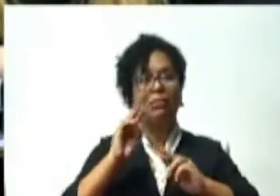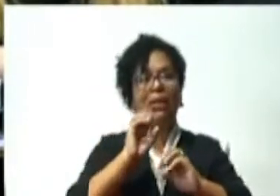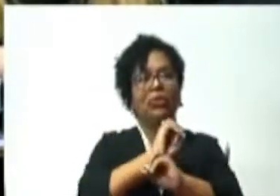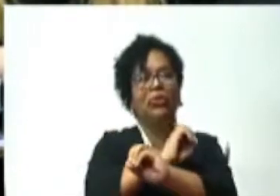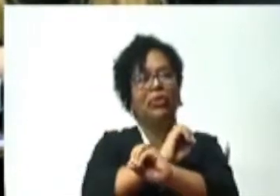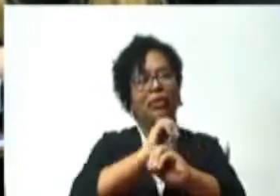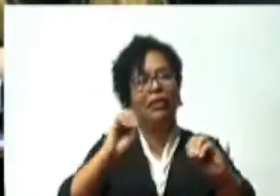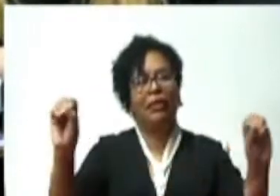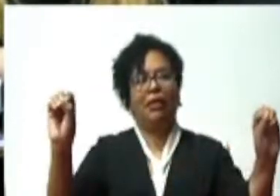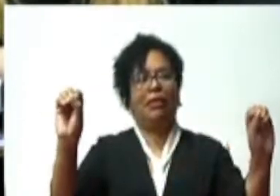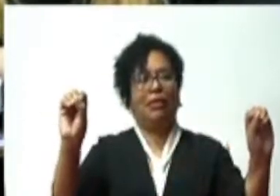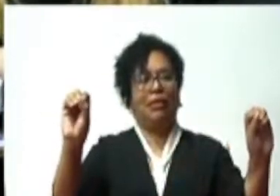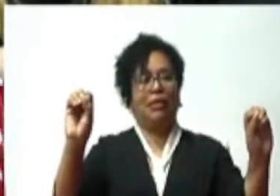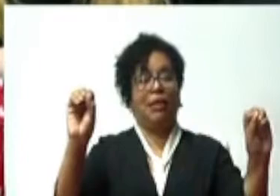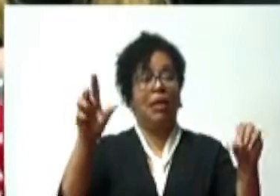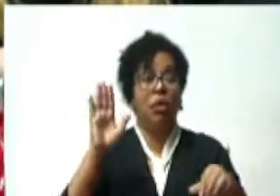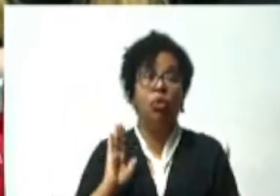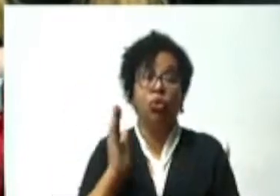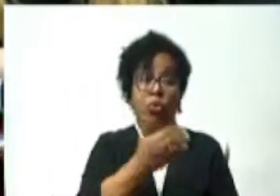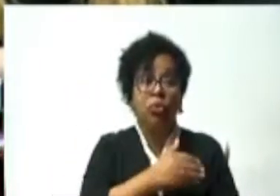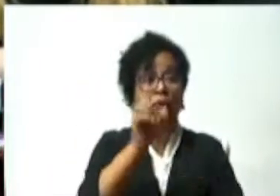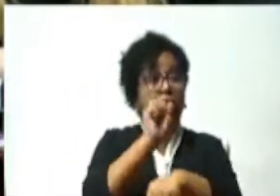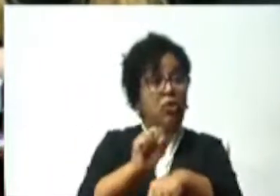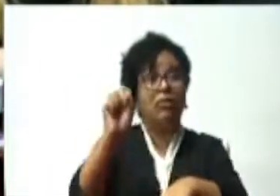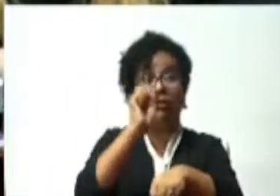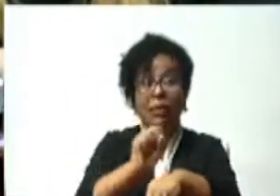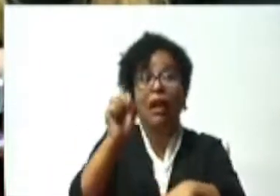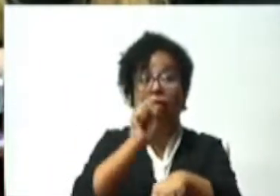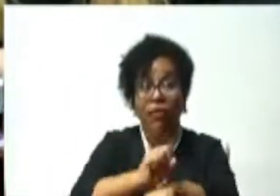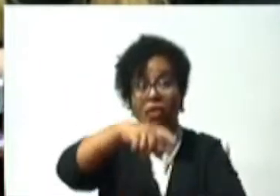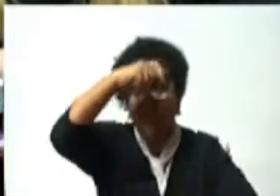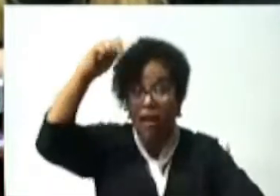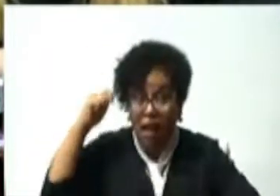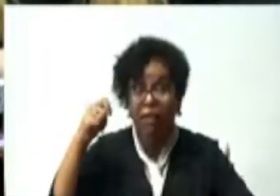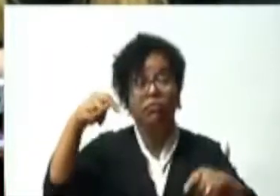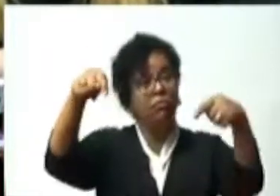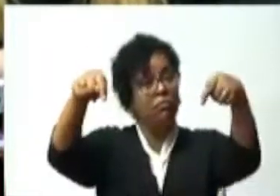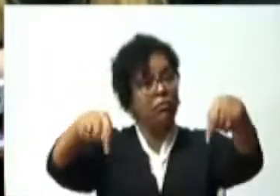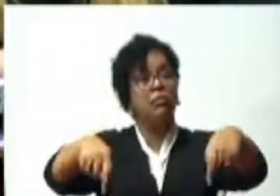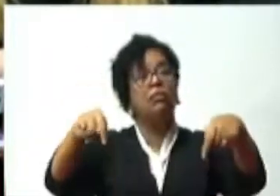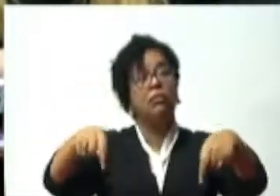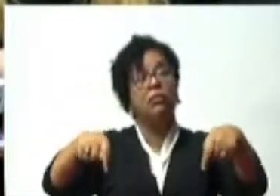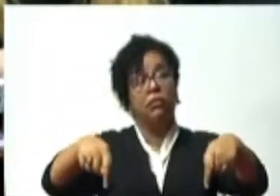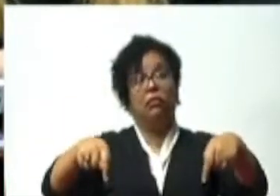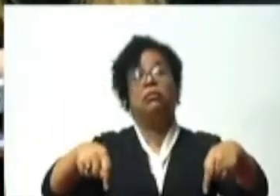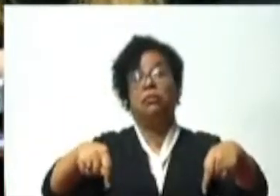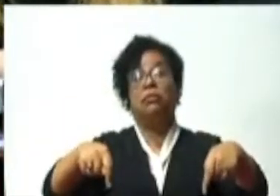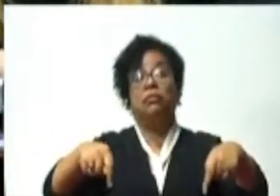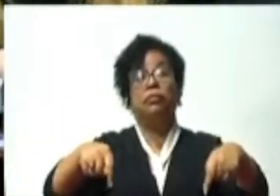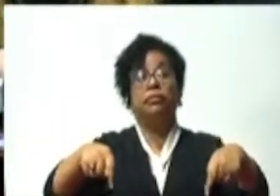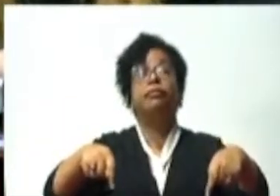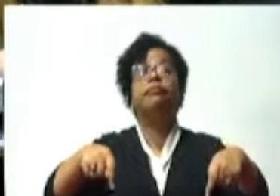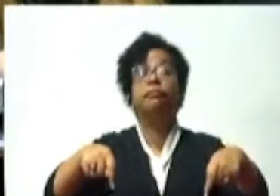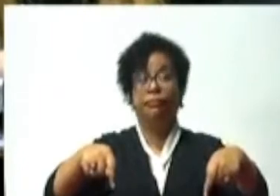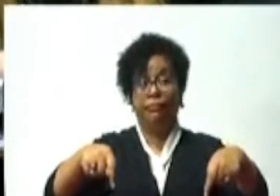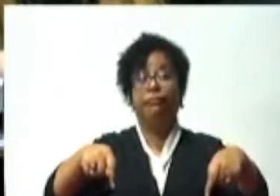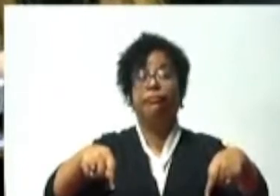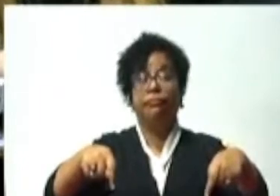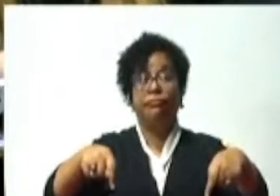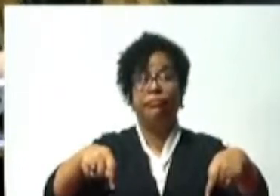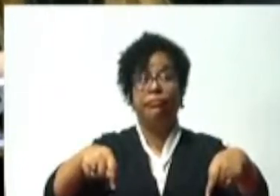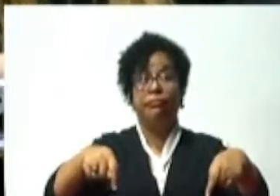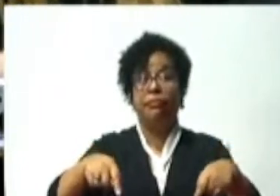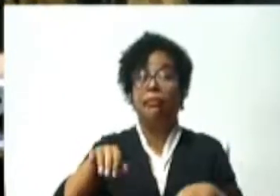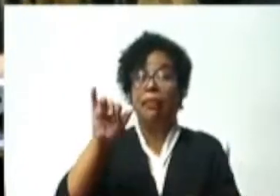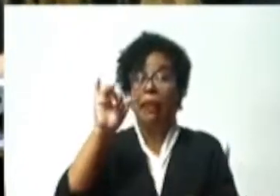que realizamos los diputados y la diputada aquí, que incluyendo de que es incluso de que ese día no era el acto